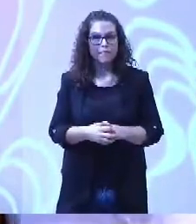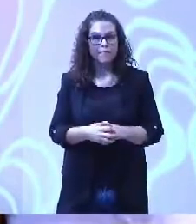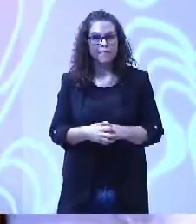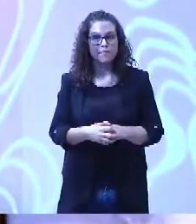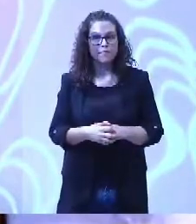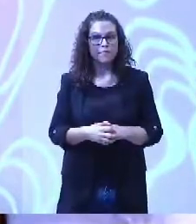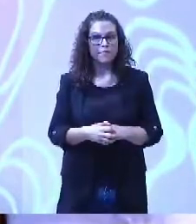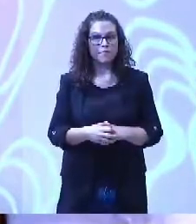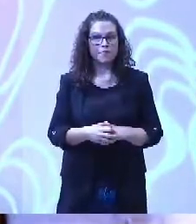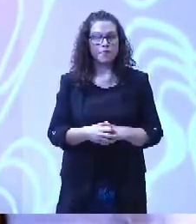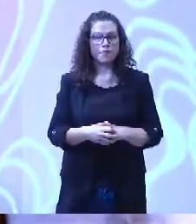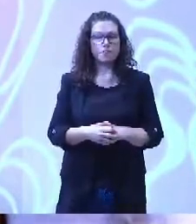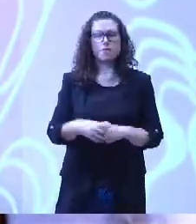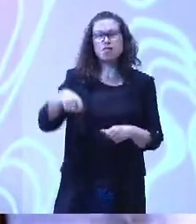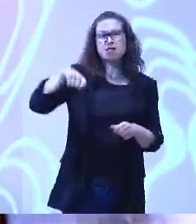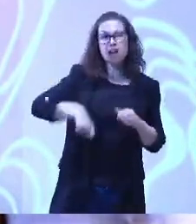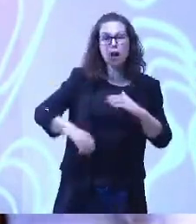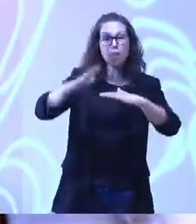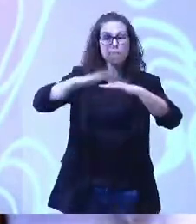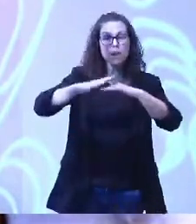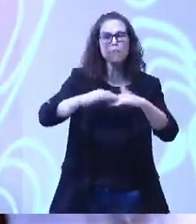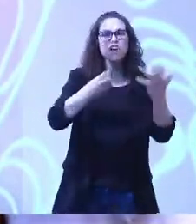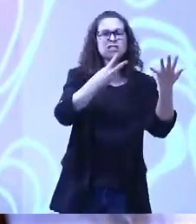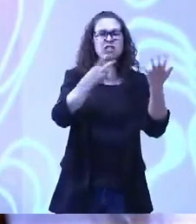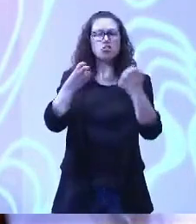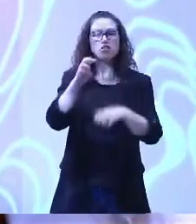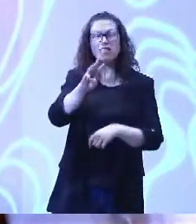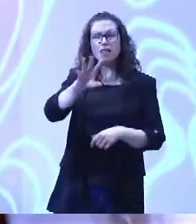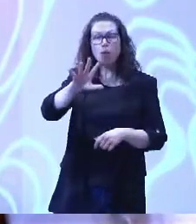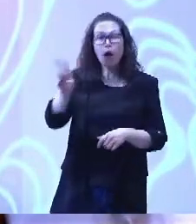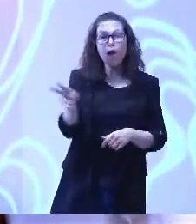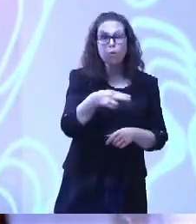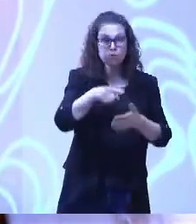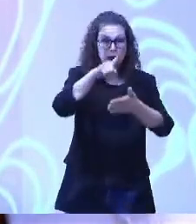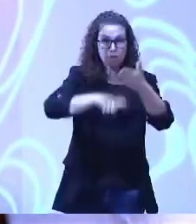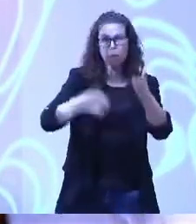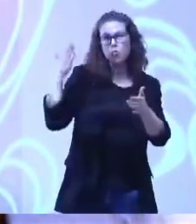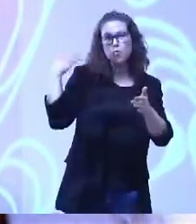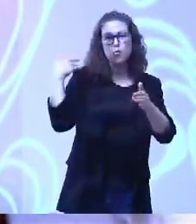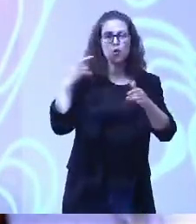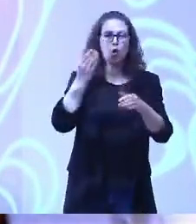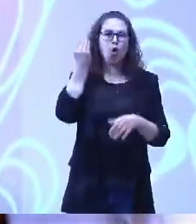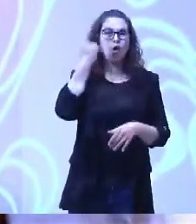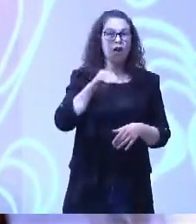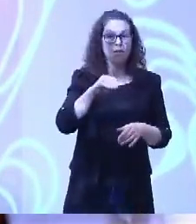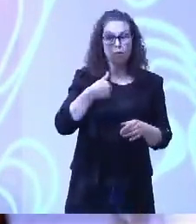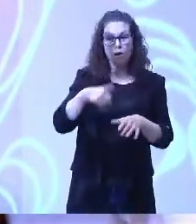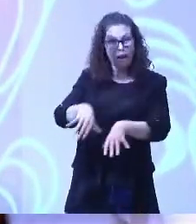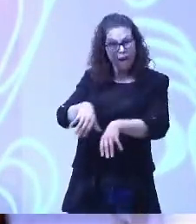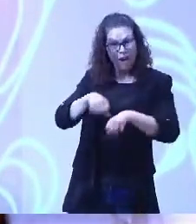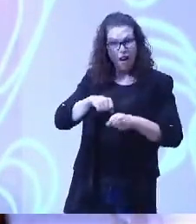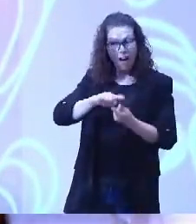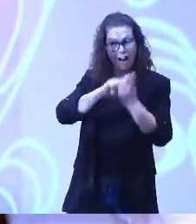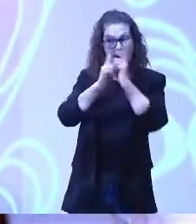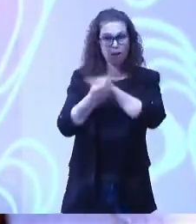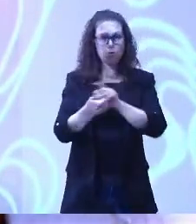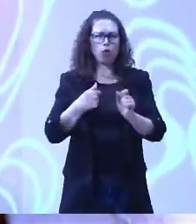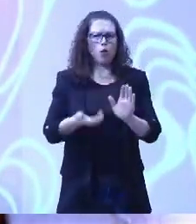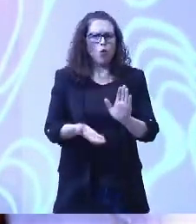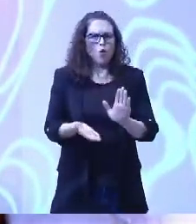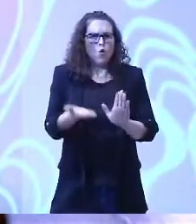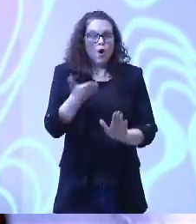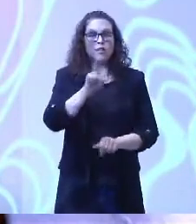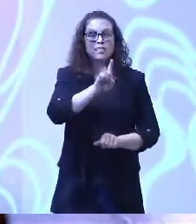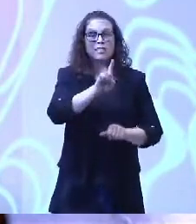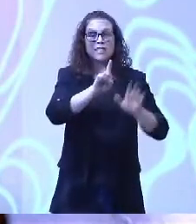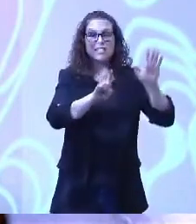Congelan el salario mínimo interprofesional en 735 euros al mes cuando estaban gobernando, nosotros lo subimos un 61%. Y